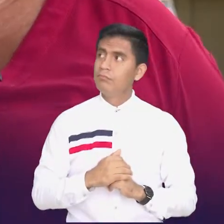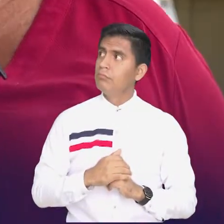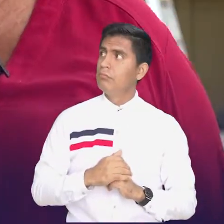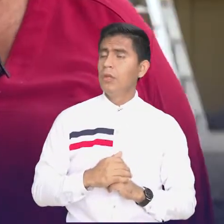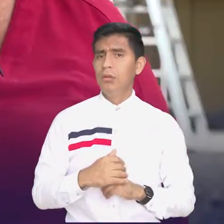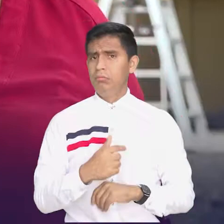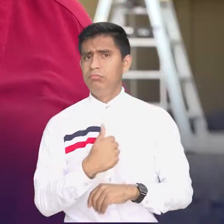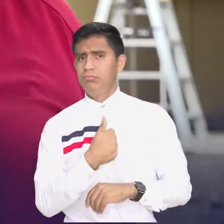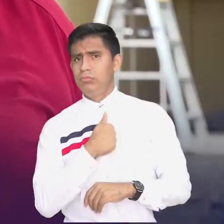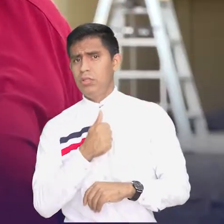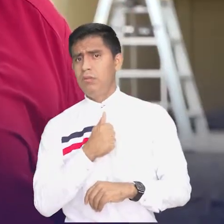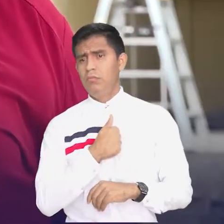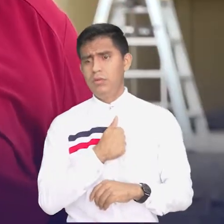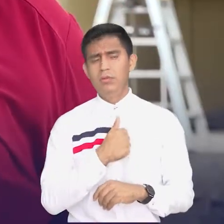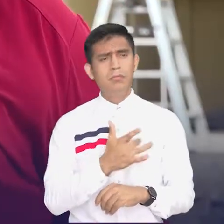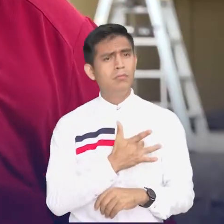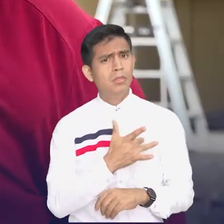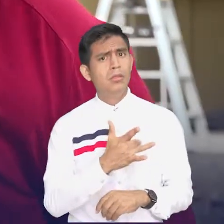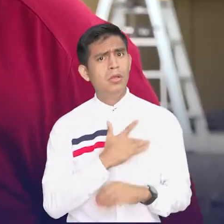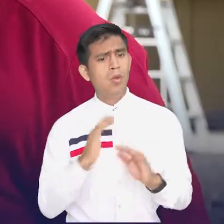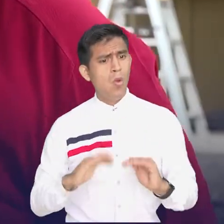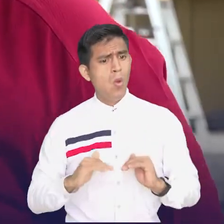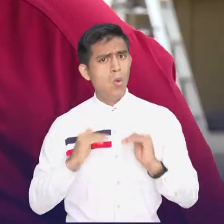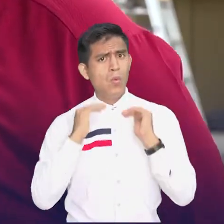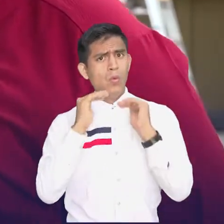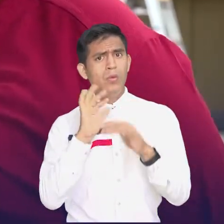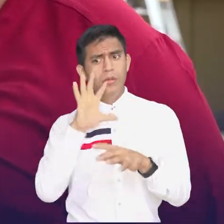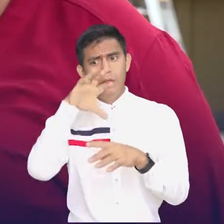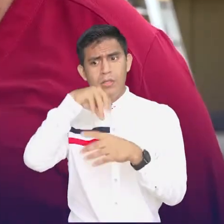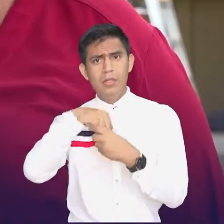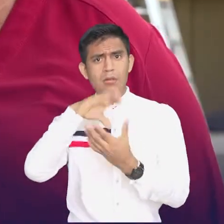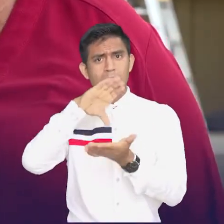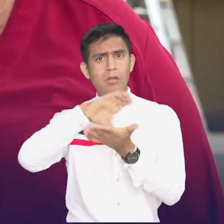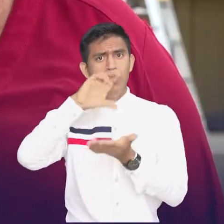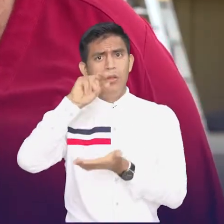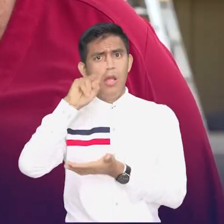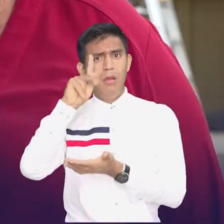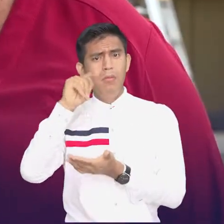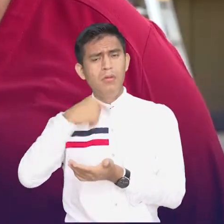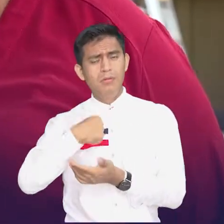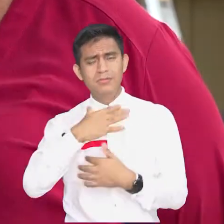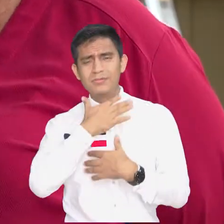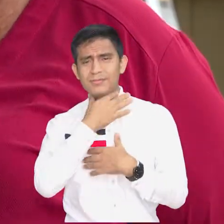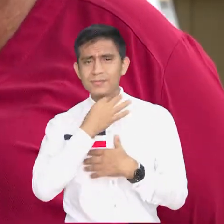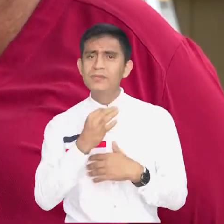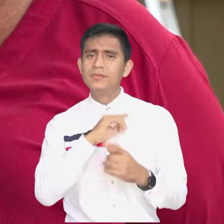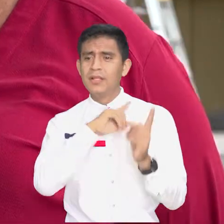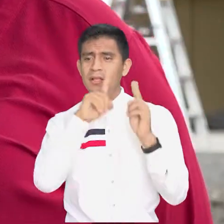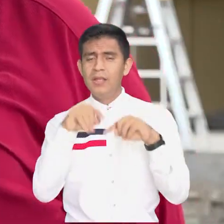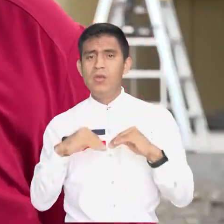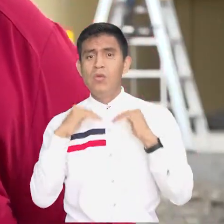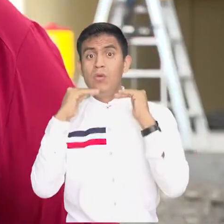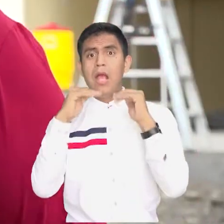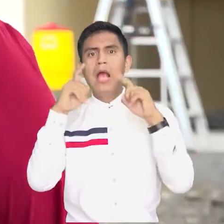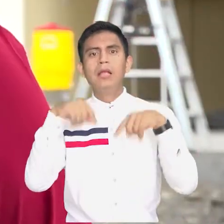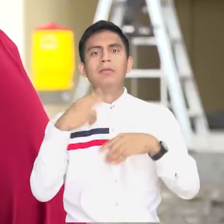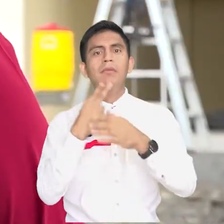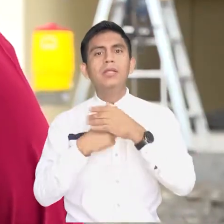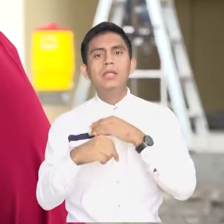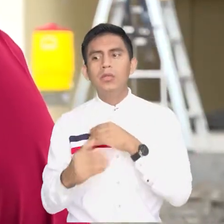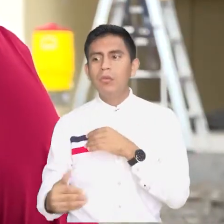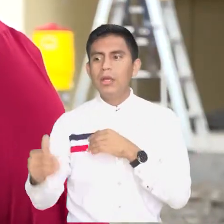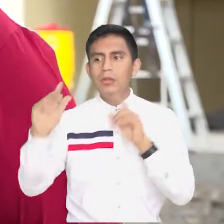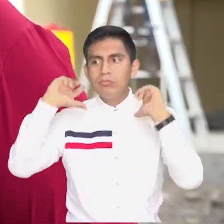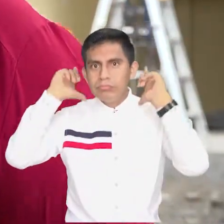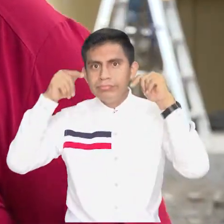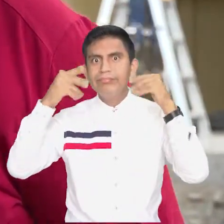Y para mí, me siento muy orgullosa de pertenecer aquí a esta institución. Aquí se han graduado